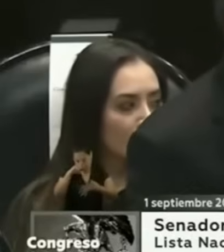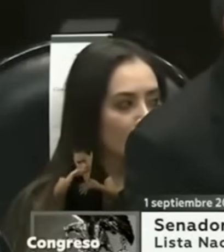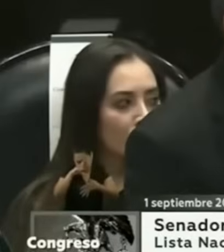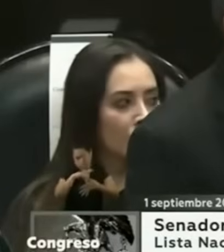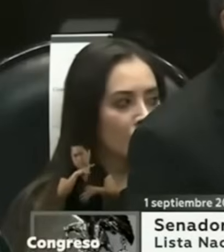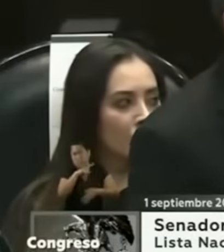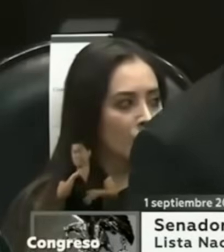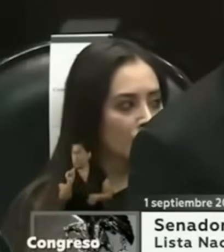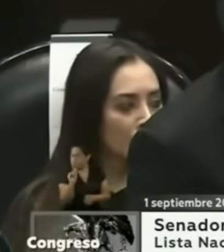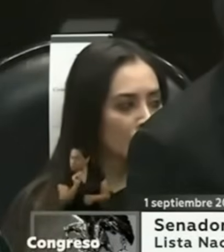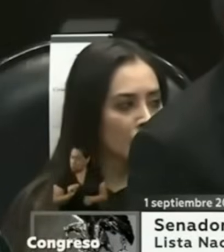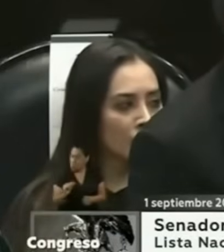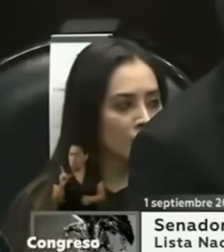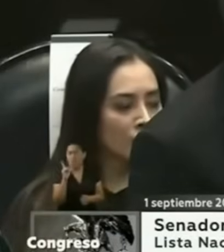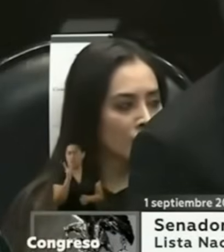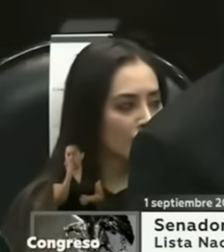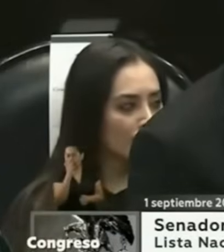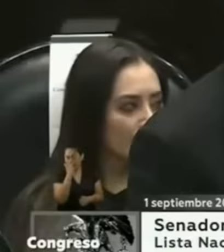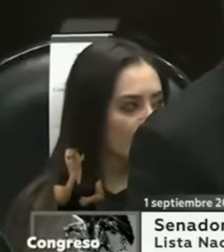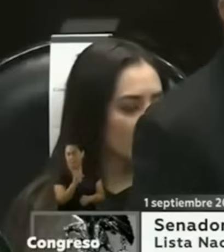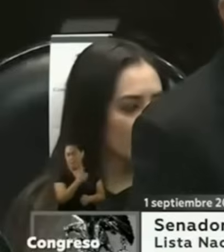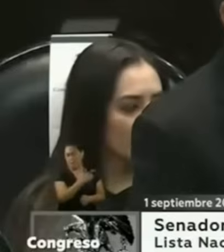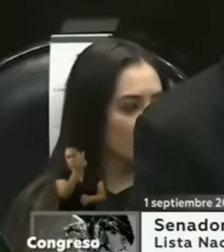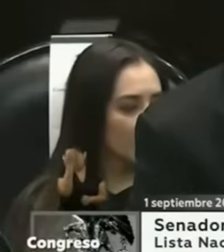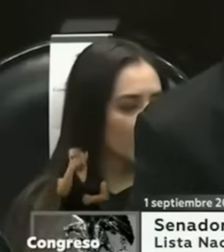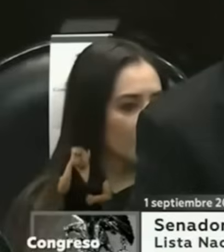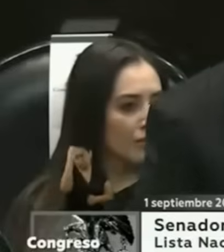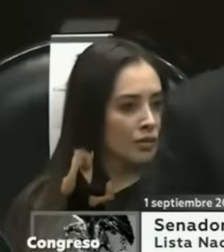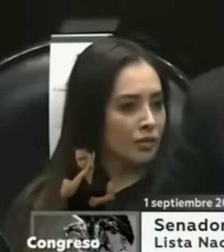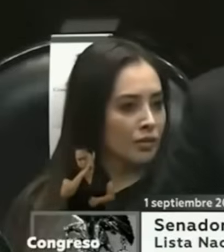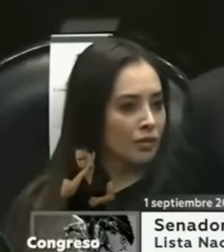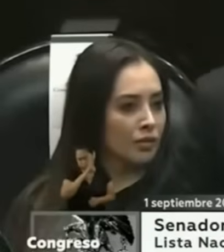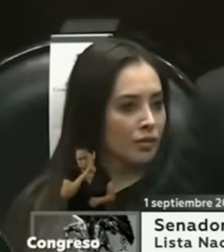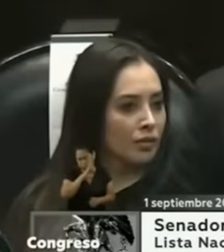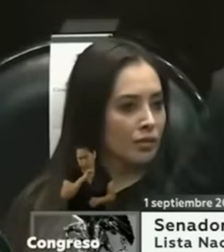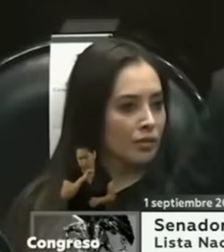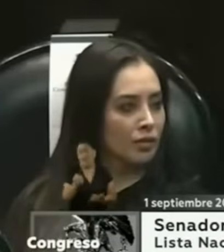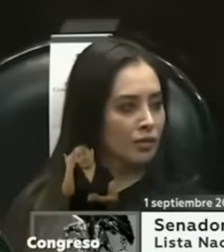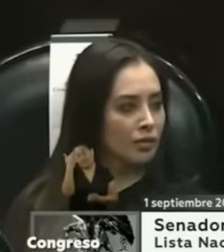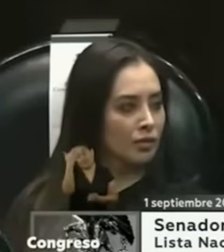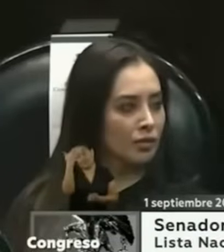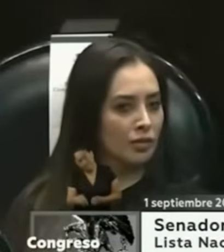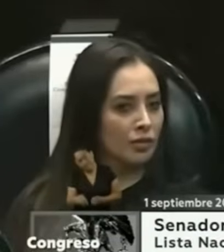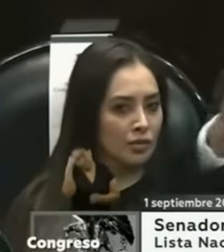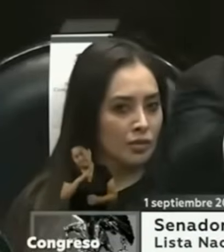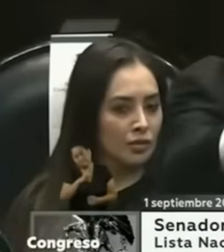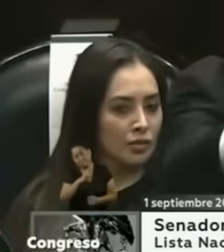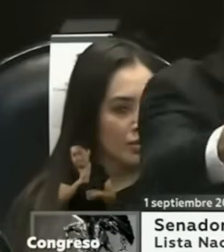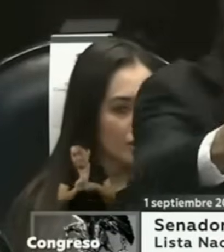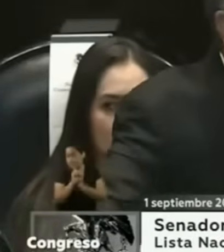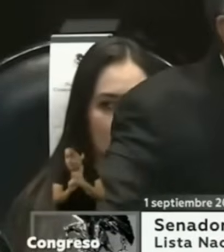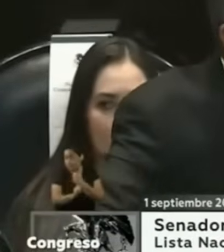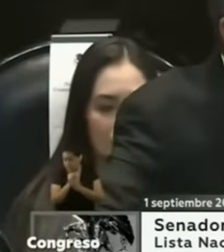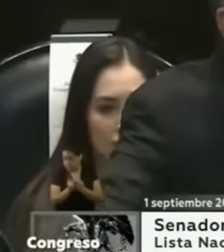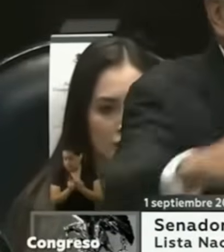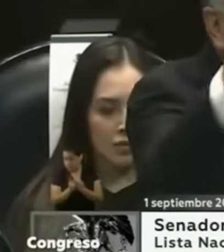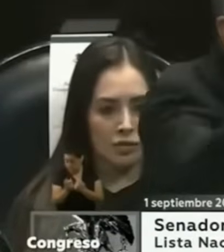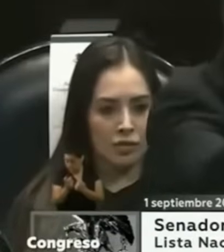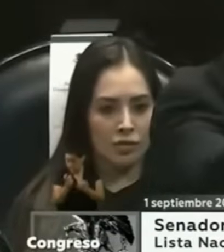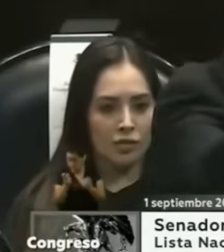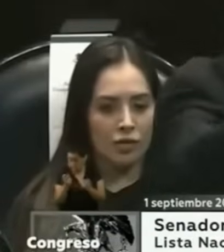a favor de los intereses de Washington, asegurando que México respalda a Nicolás Maduro, tú di que